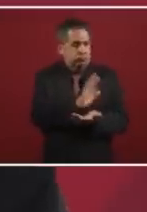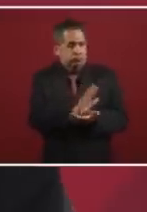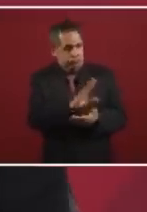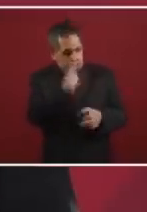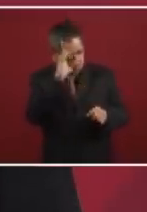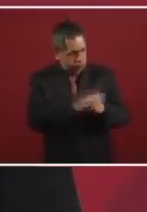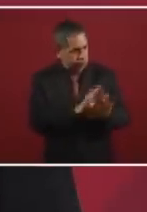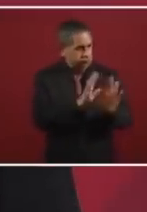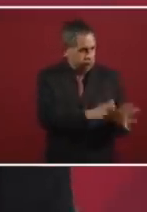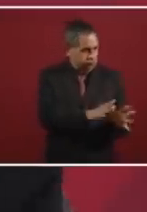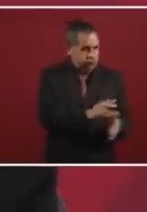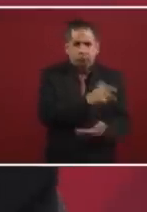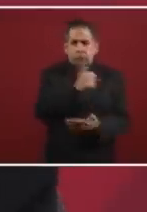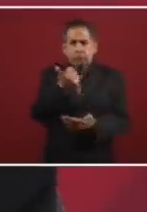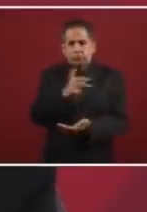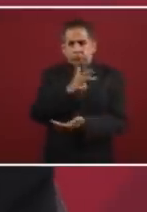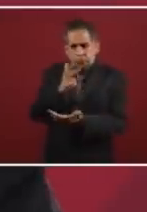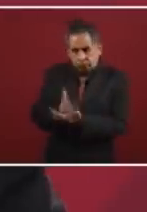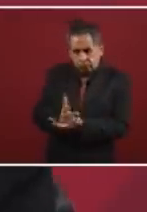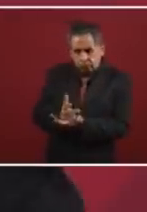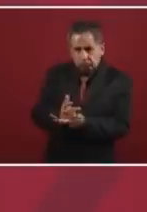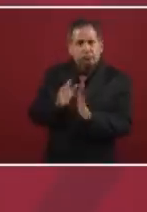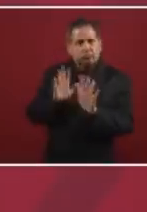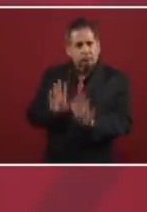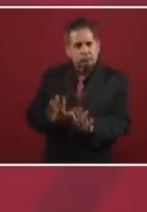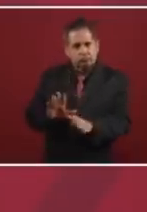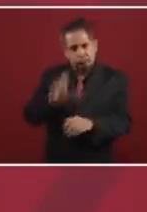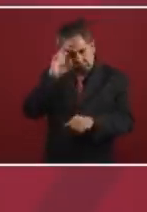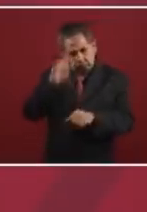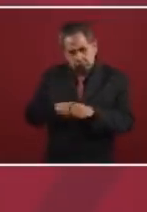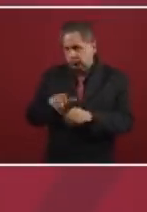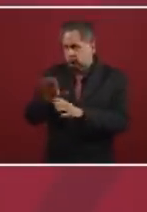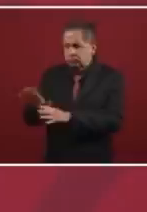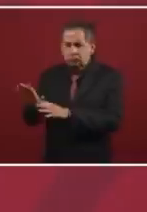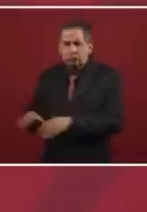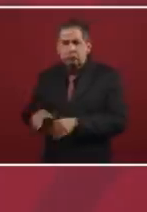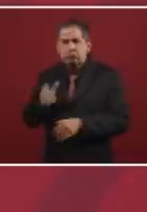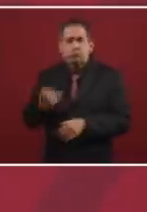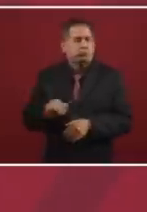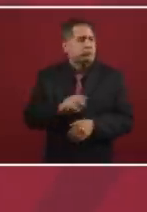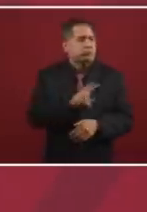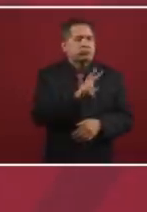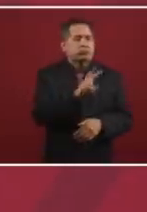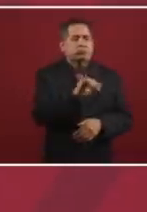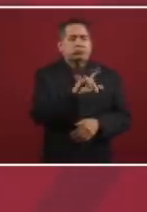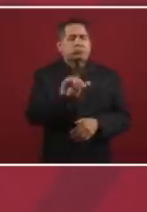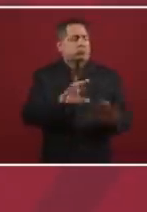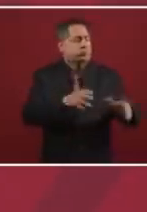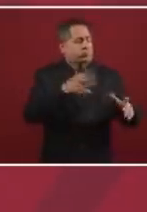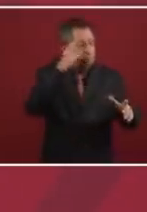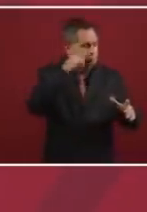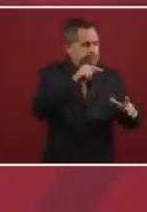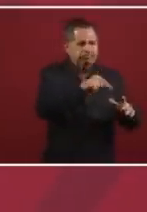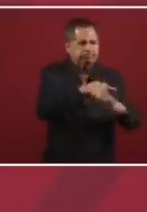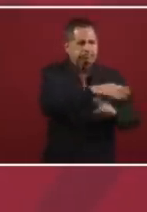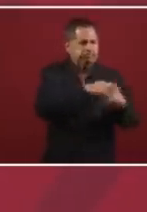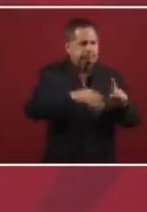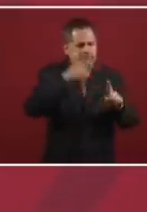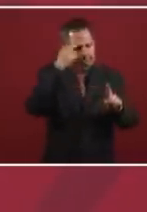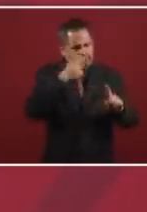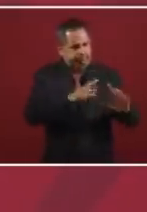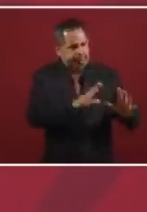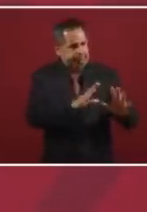y que también exista ahí la villa mexicana totalmente tropicalizada para que